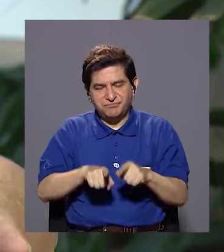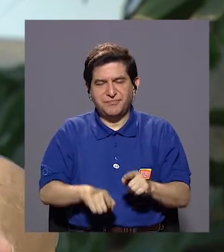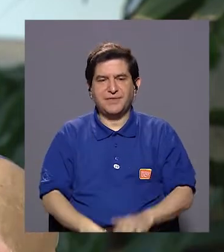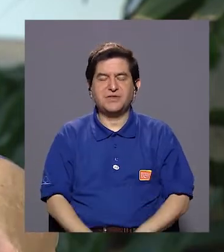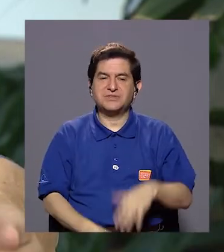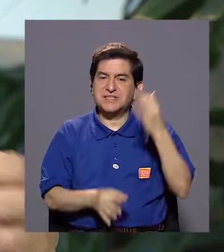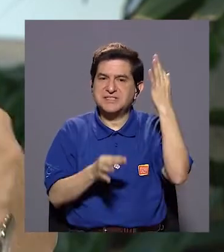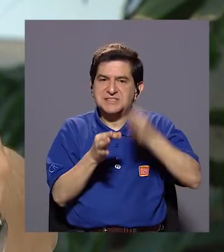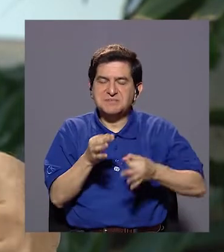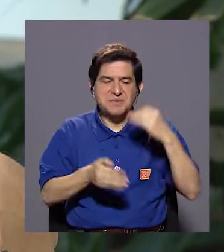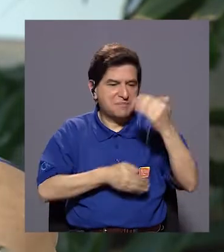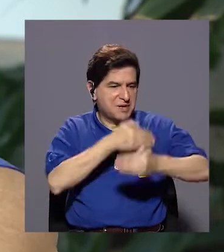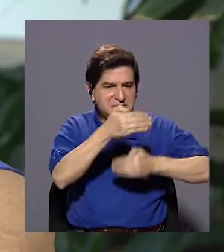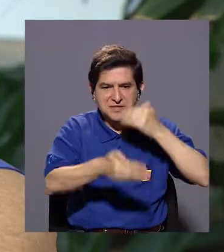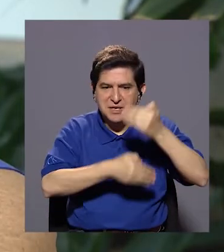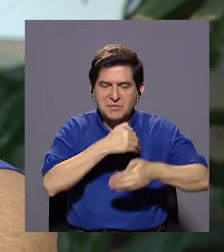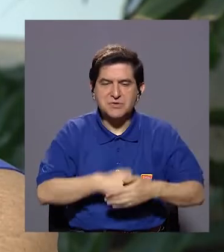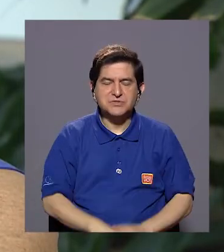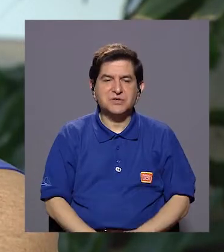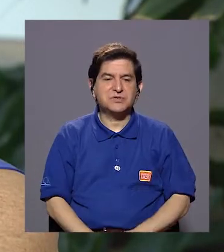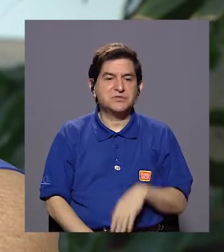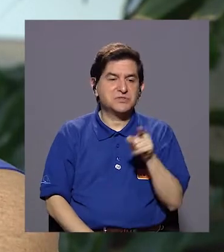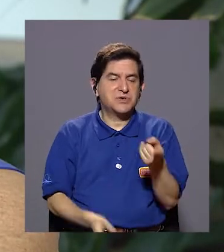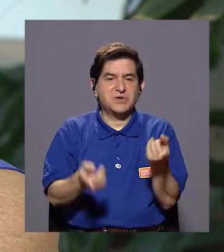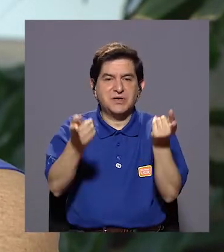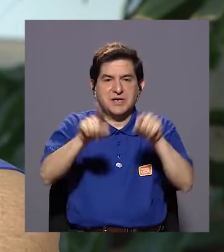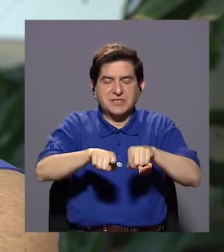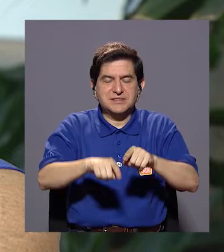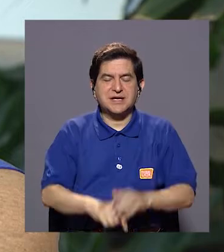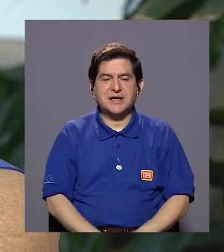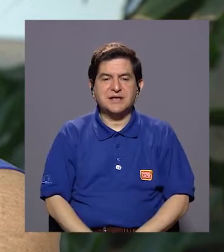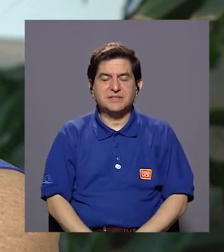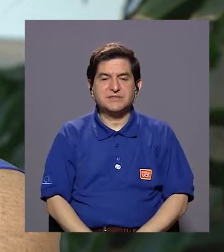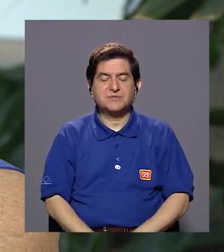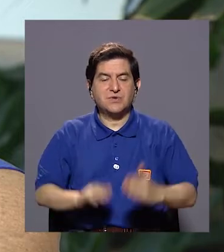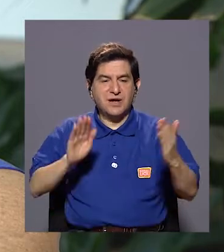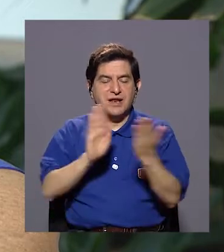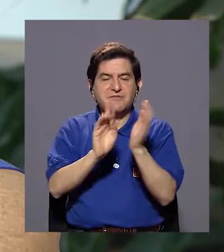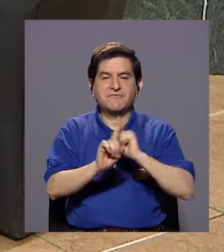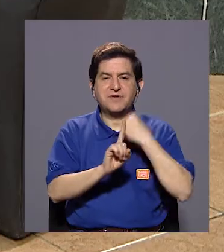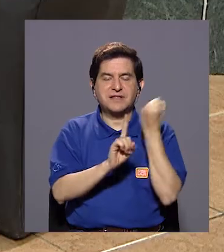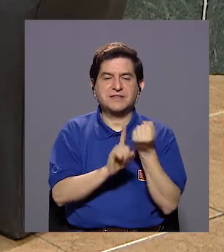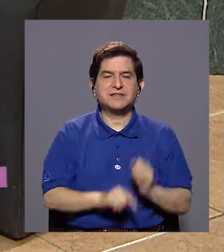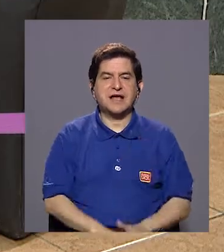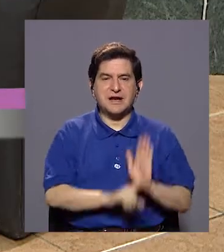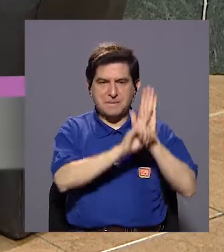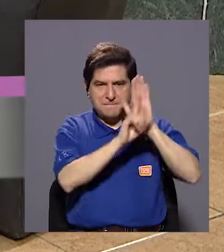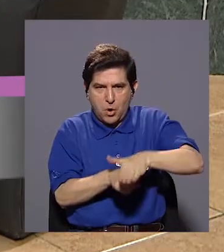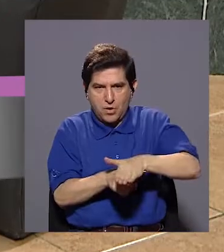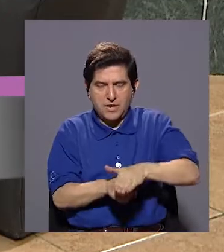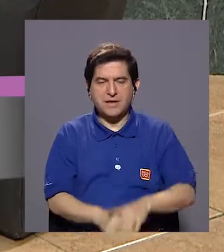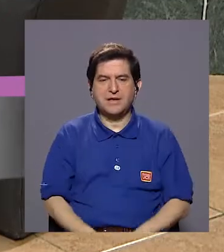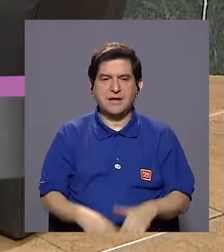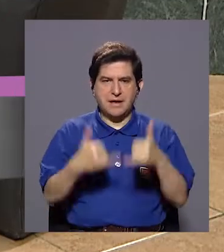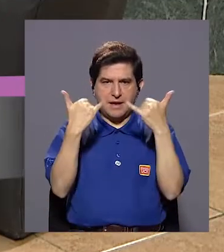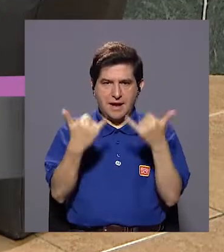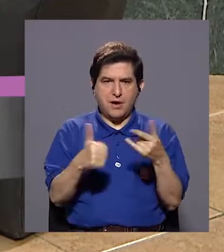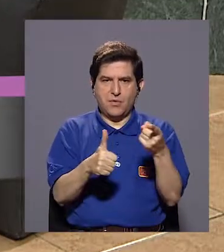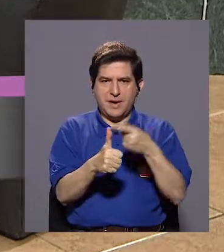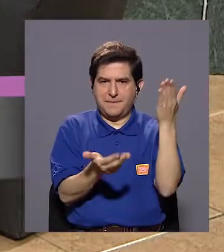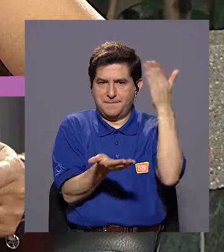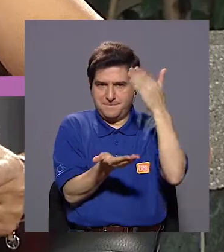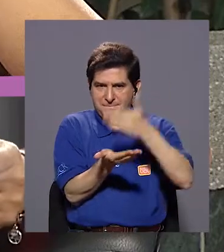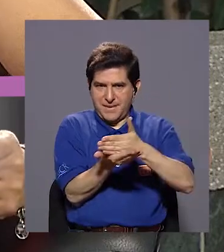es cuando se implementan los protocolos, y entre ellos el protocolo de actuación ante situaciones de bullying. Bueno, es momento de hacer